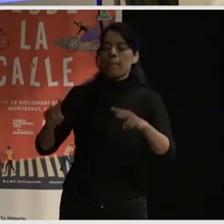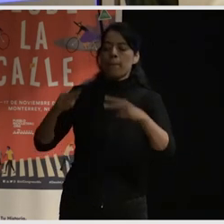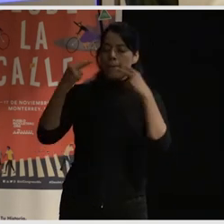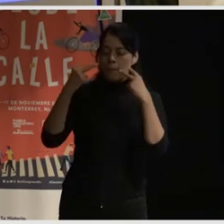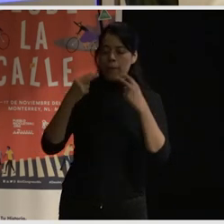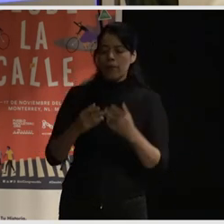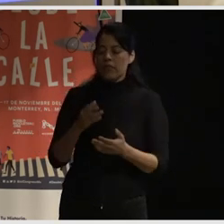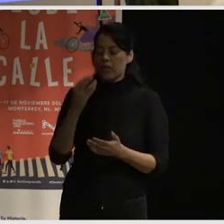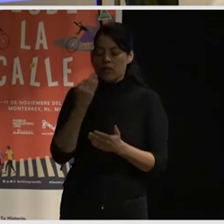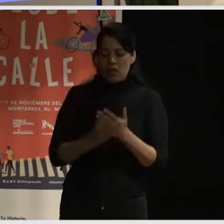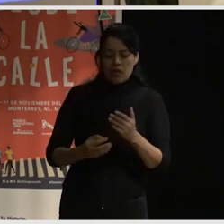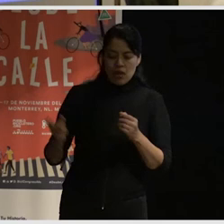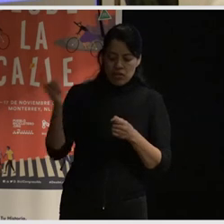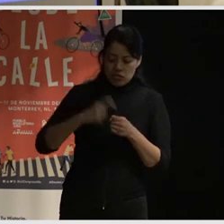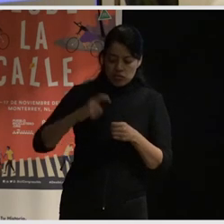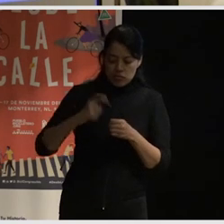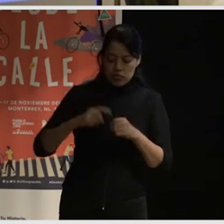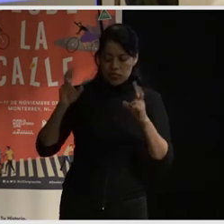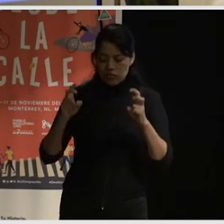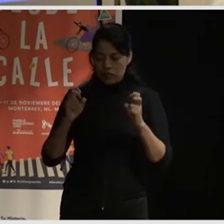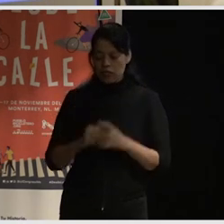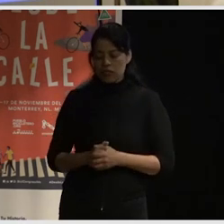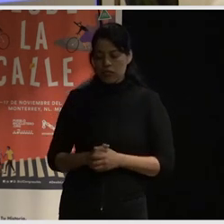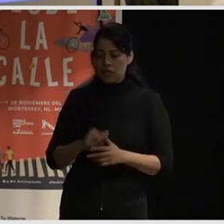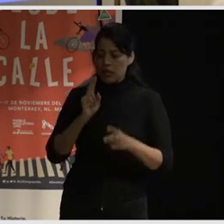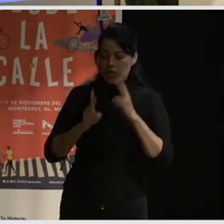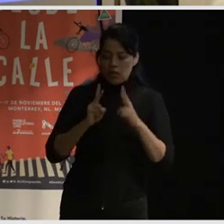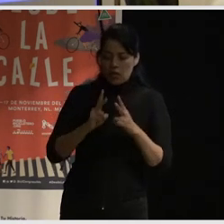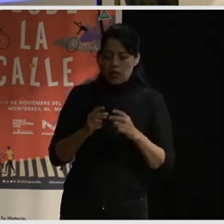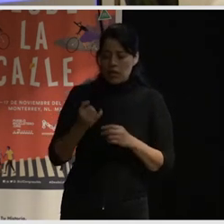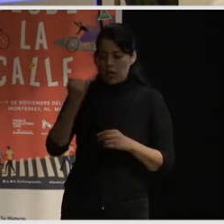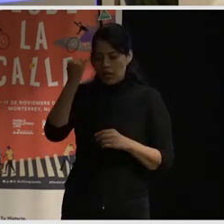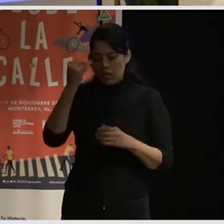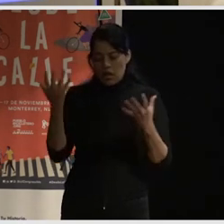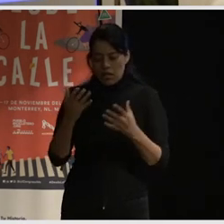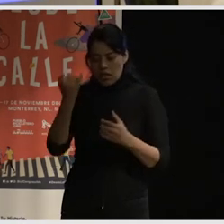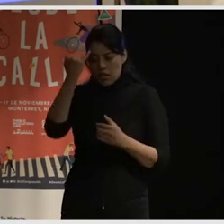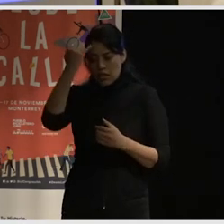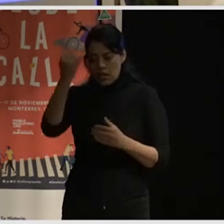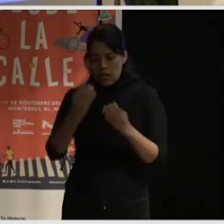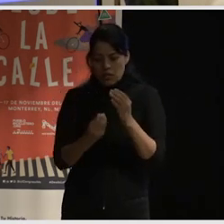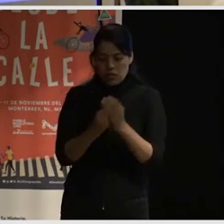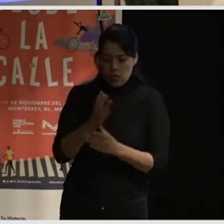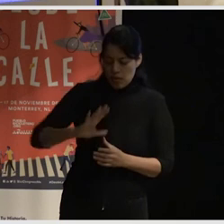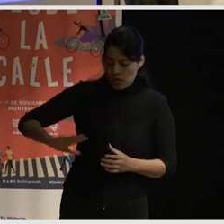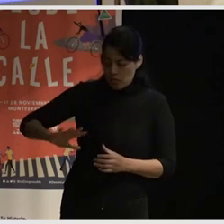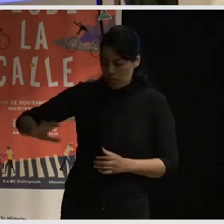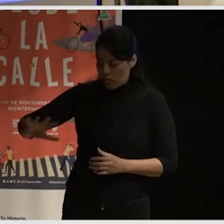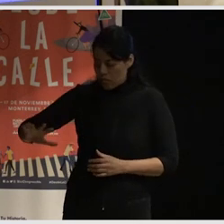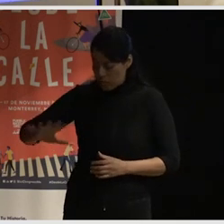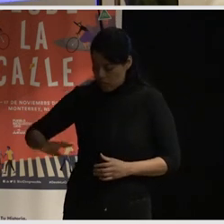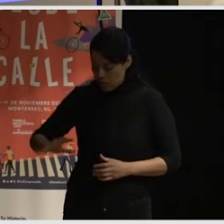está aún involucrado en el tema y que sobre todo habla de generar iniciativas locales iniciativas a nivel colonia a nivel